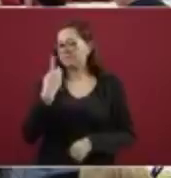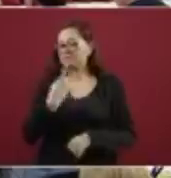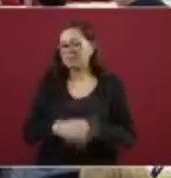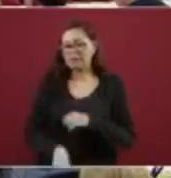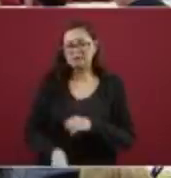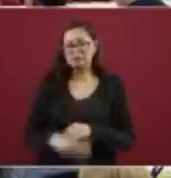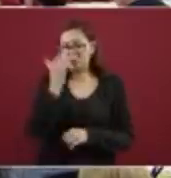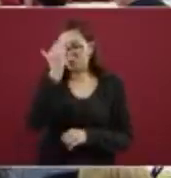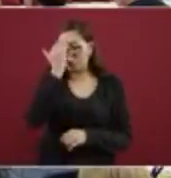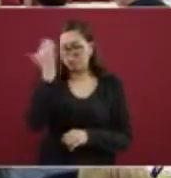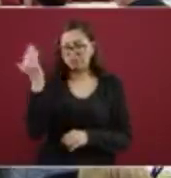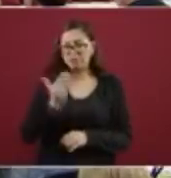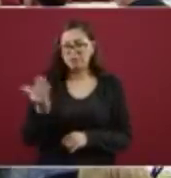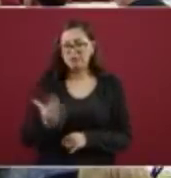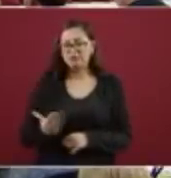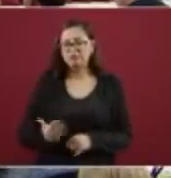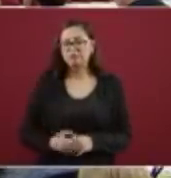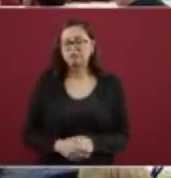¿Mande?